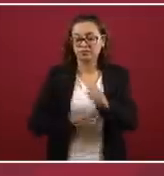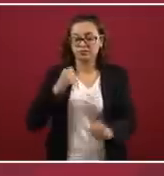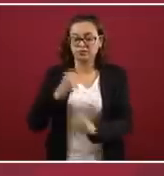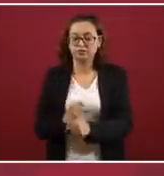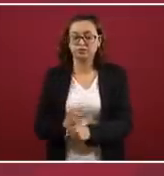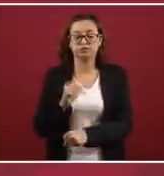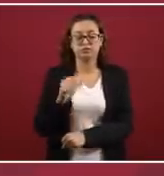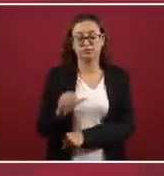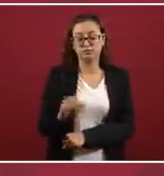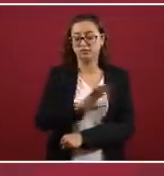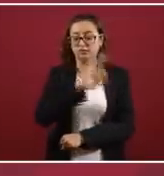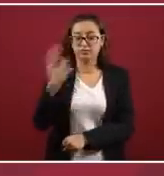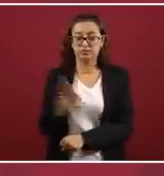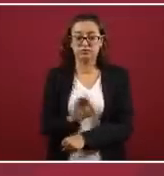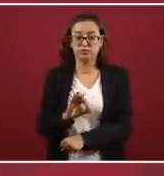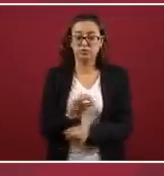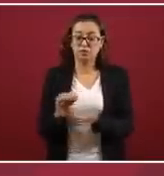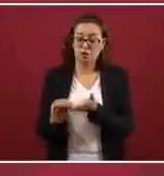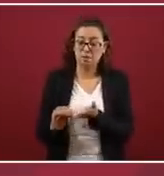en 16%,